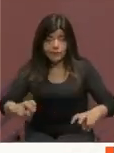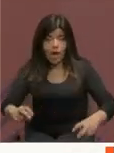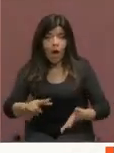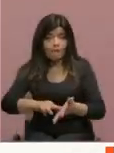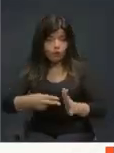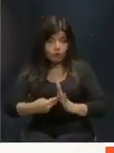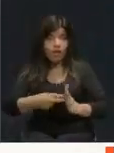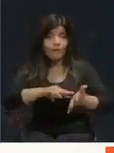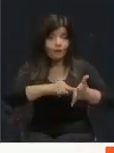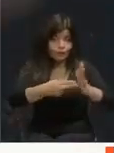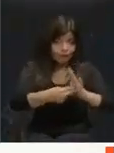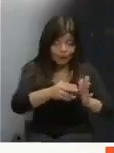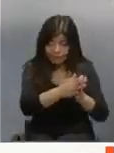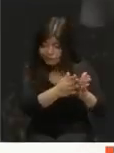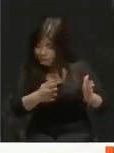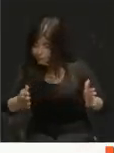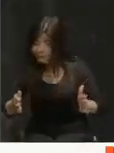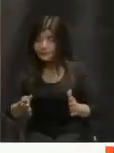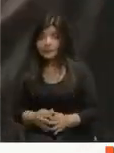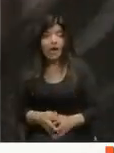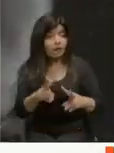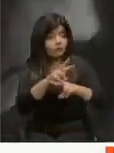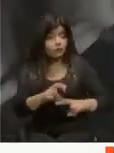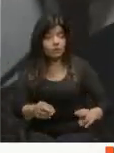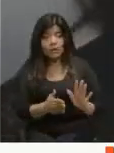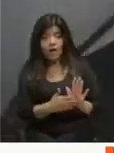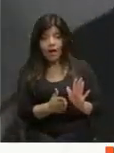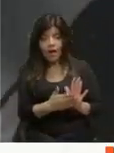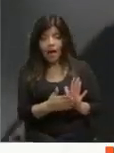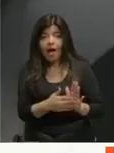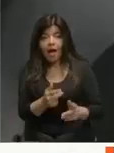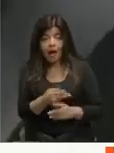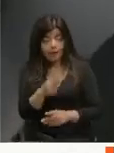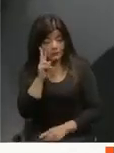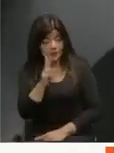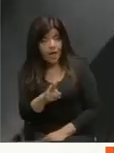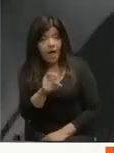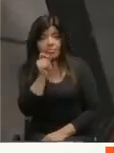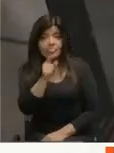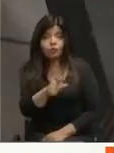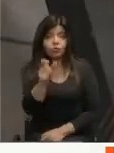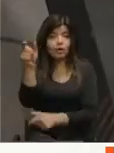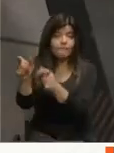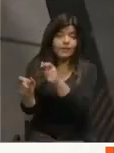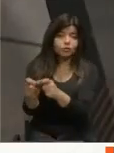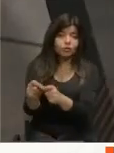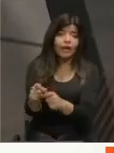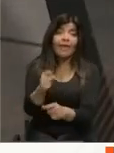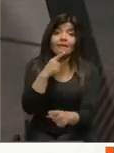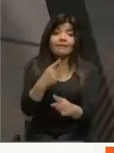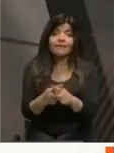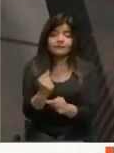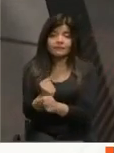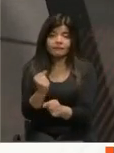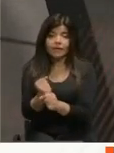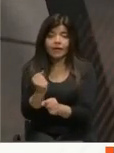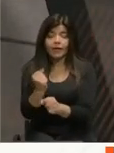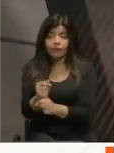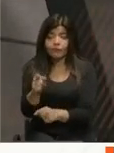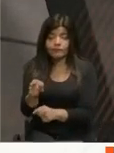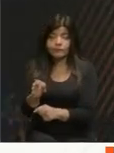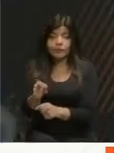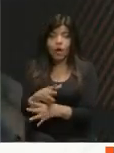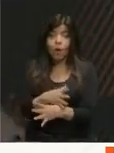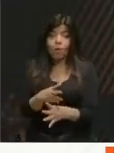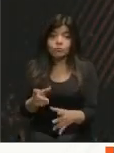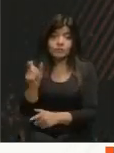funcionamiento. En estos registros es posible constatar las condiciones que denuncian apoderados y extrabajadores. Sobrepoblación,